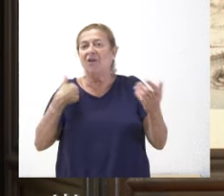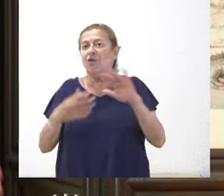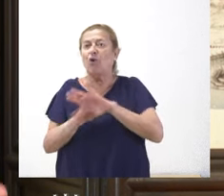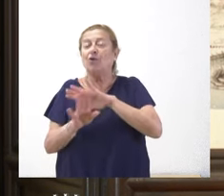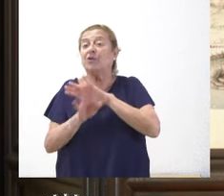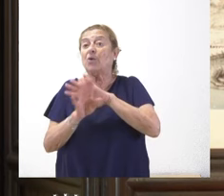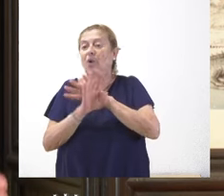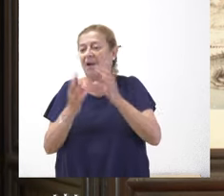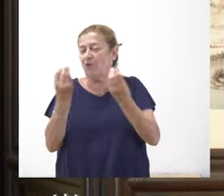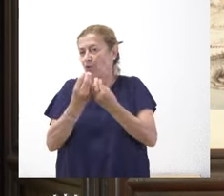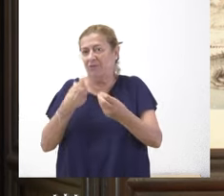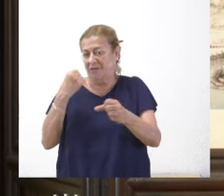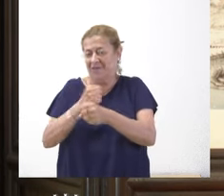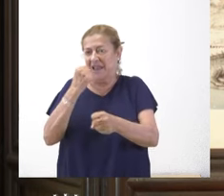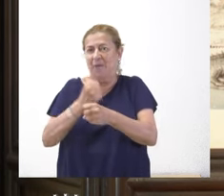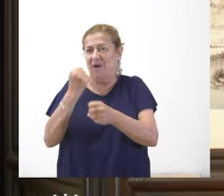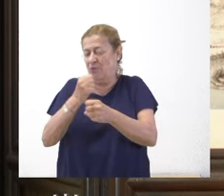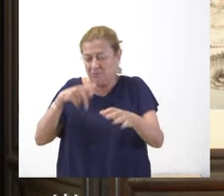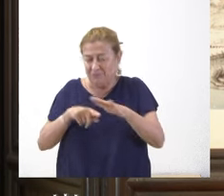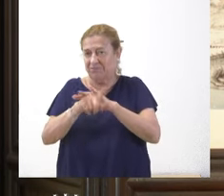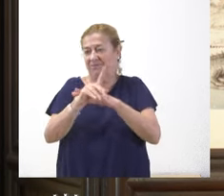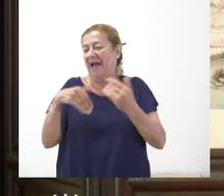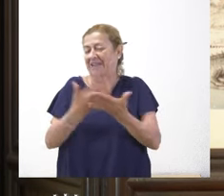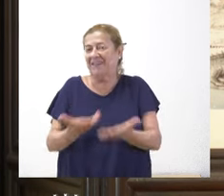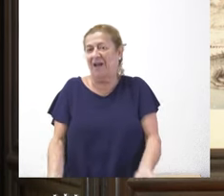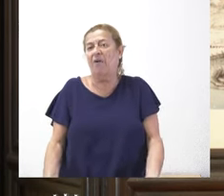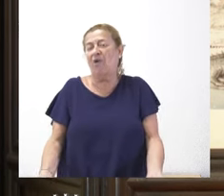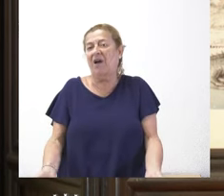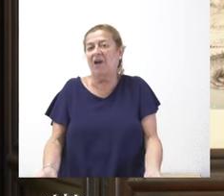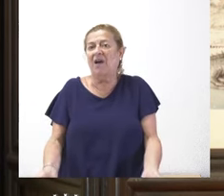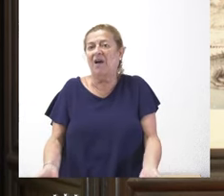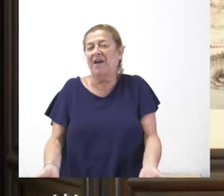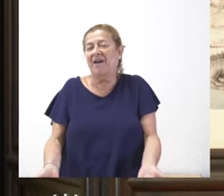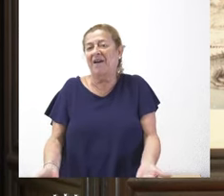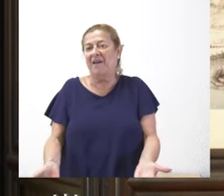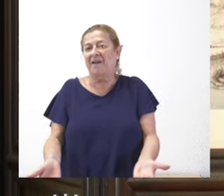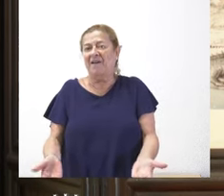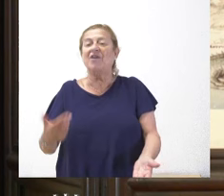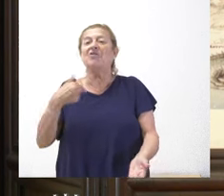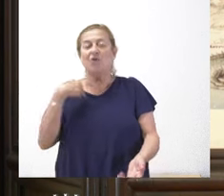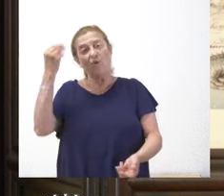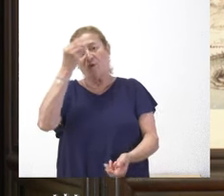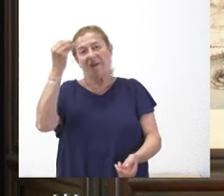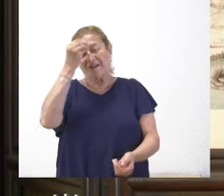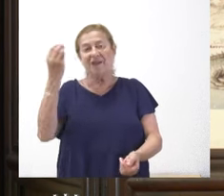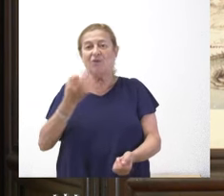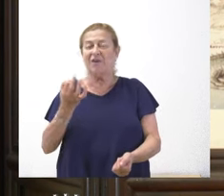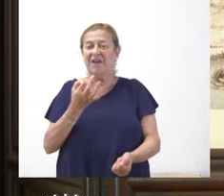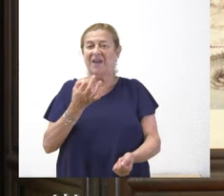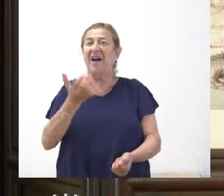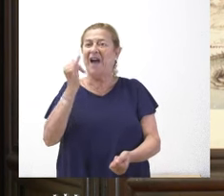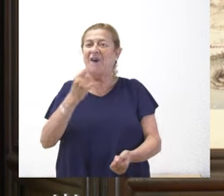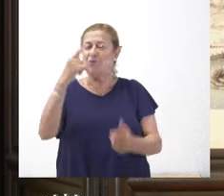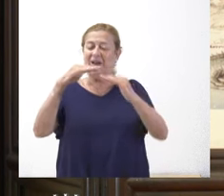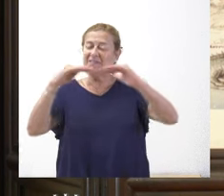con la labor que estamos desarrollando hasta estos momentos yo creo que hay una